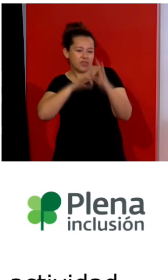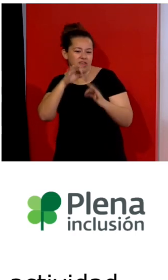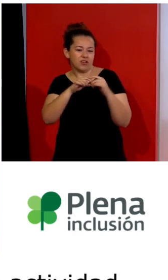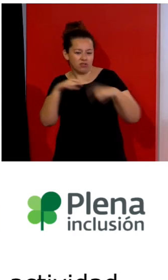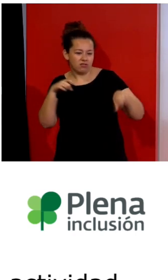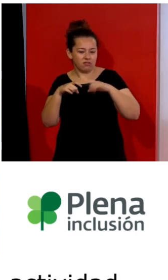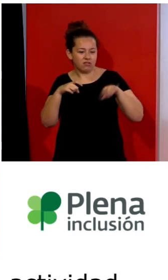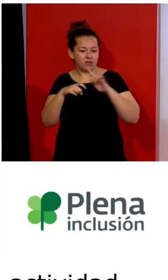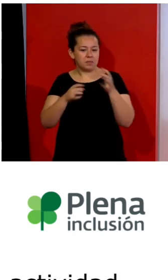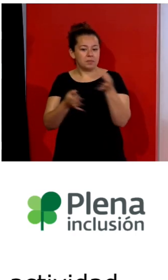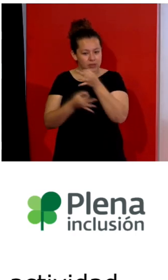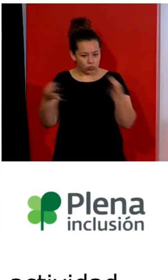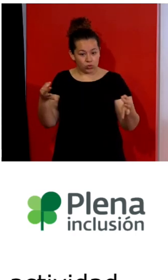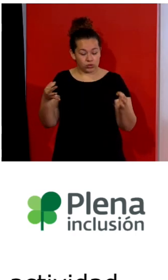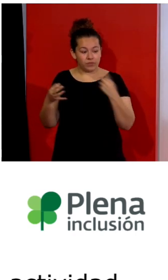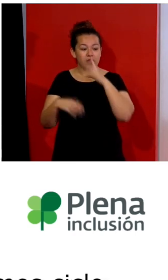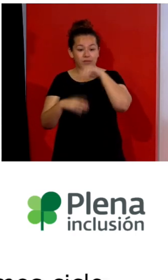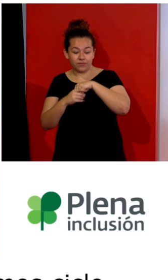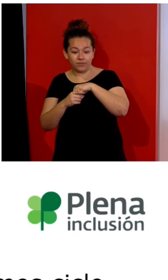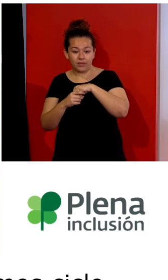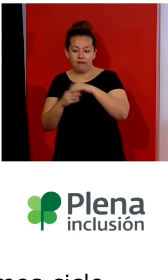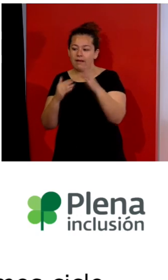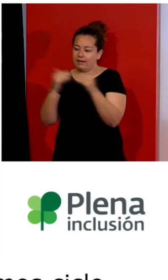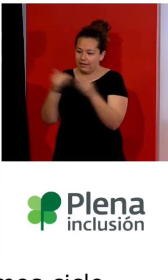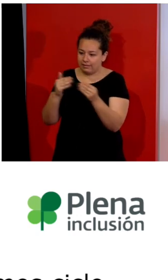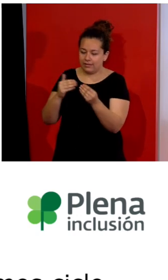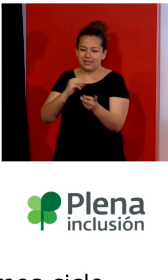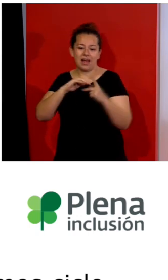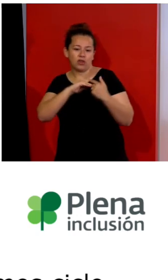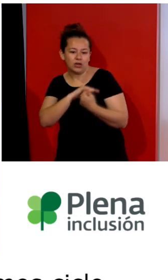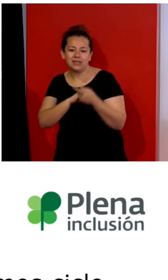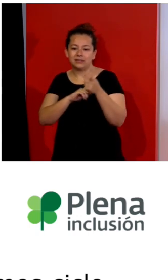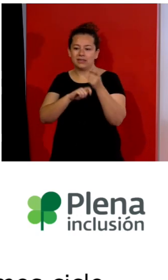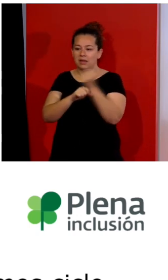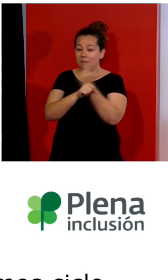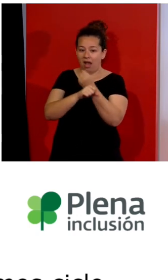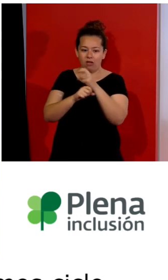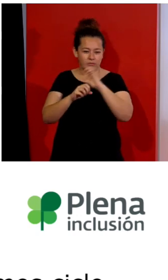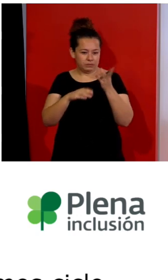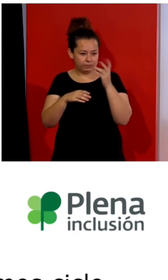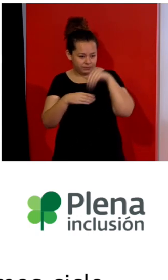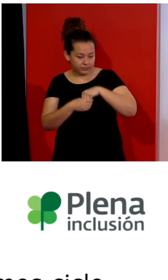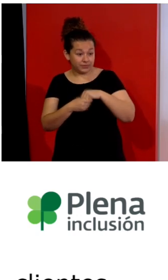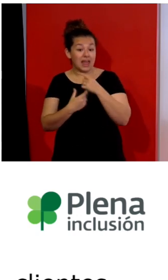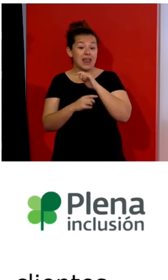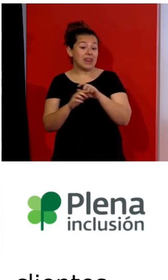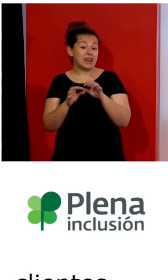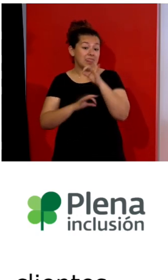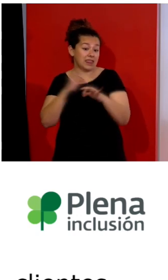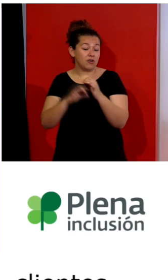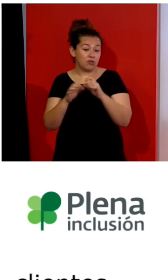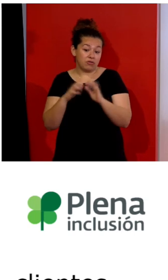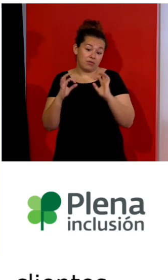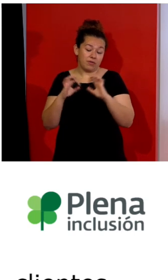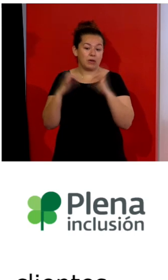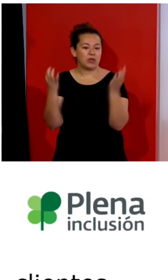sociedad, clientes, accionistas y empleados. El círculo comienza, como no puede ser de otra forma, con nuestros